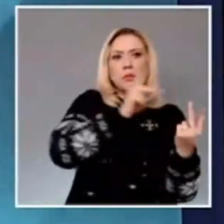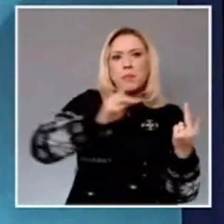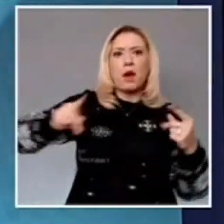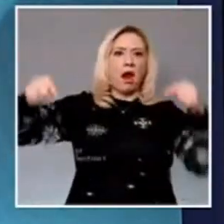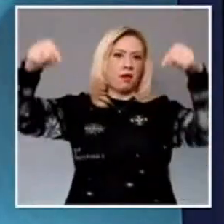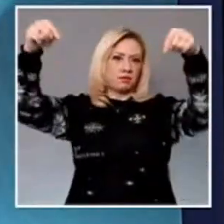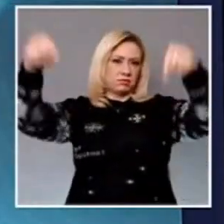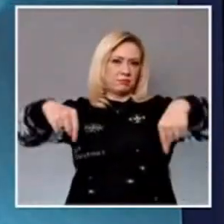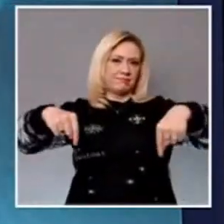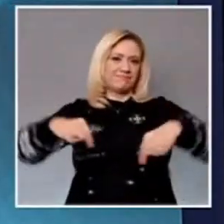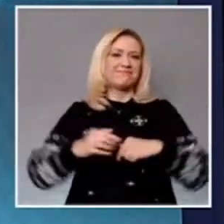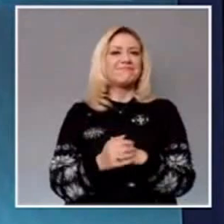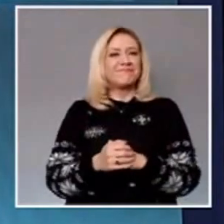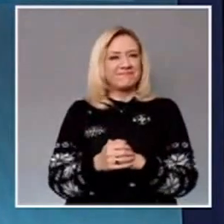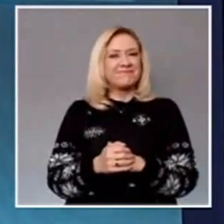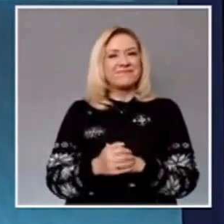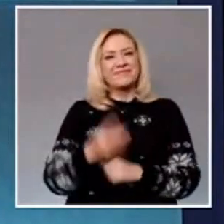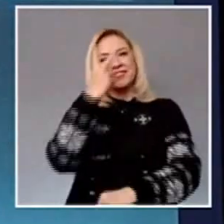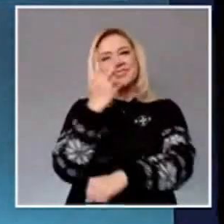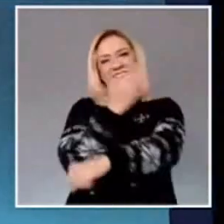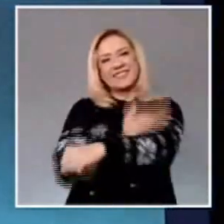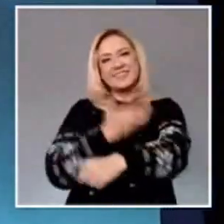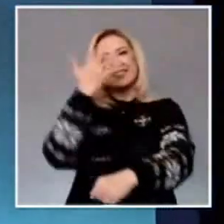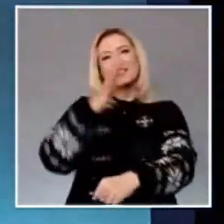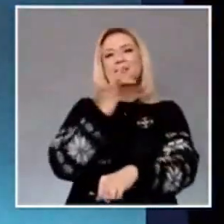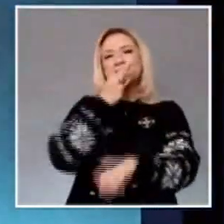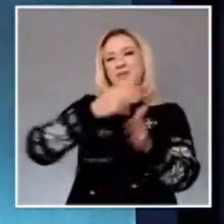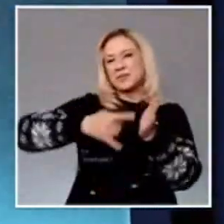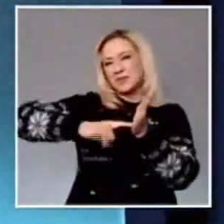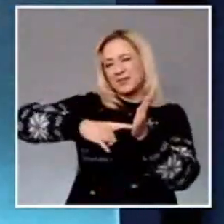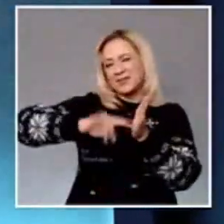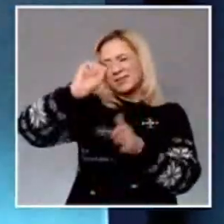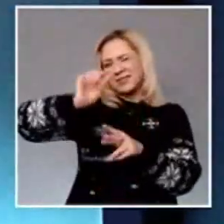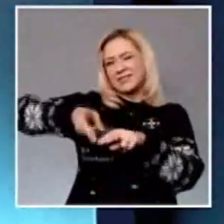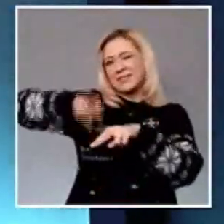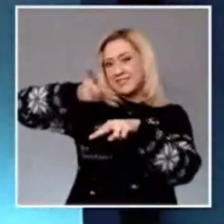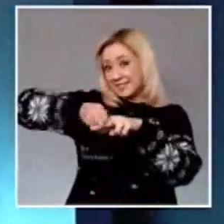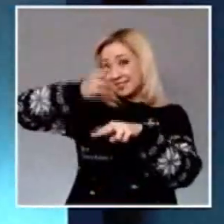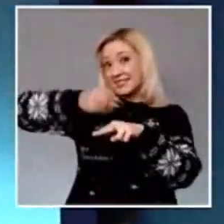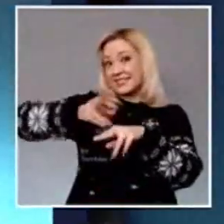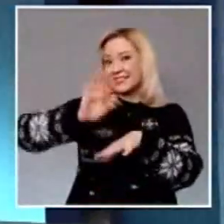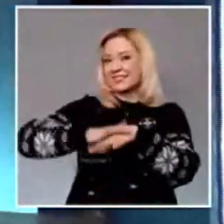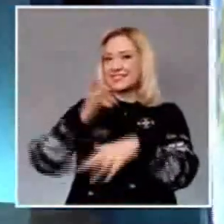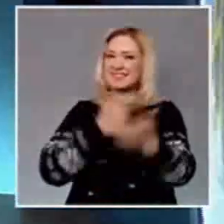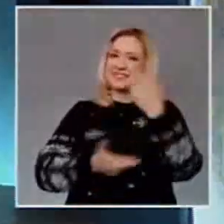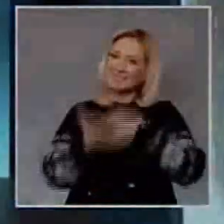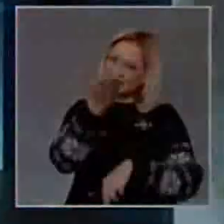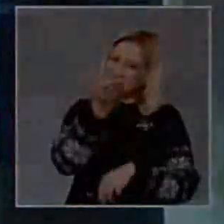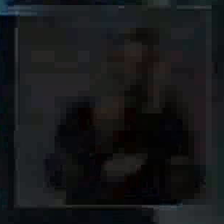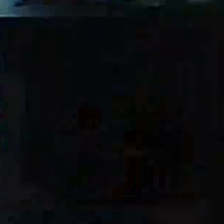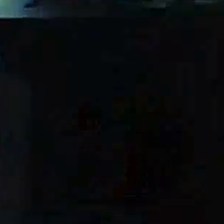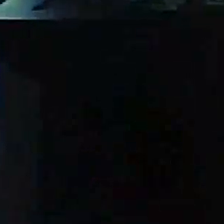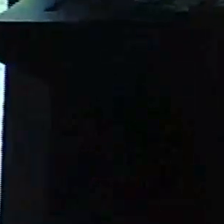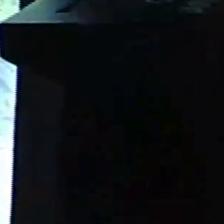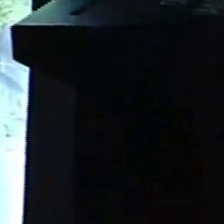Son 2 de la tarde con 10 minutos, momento de hacer una pausa, pero regresamos con más a Corte Informativo. No se vayan.